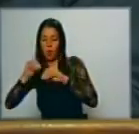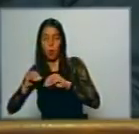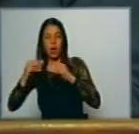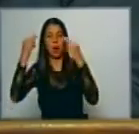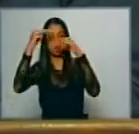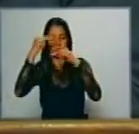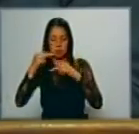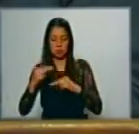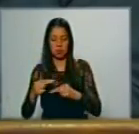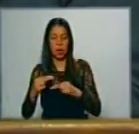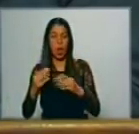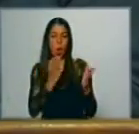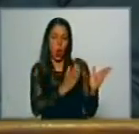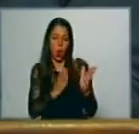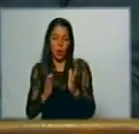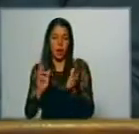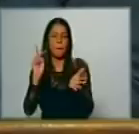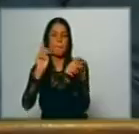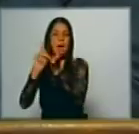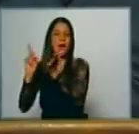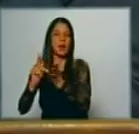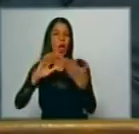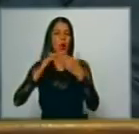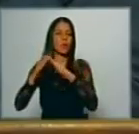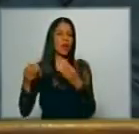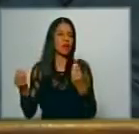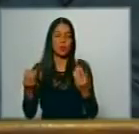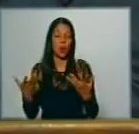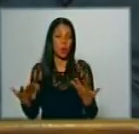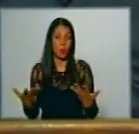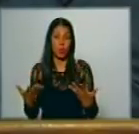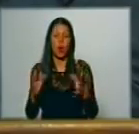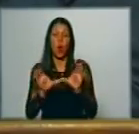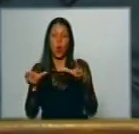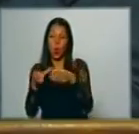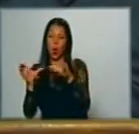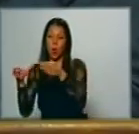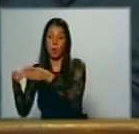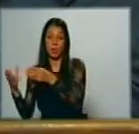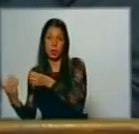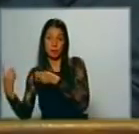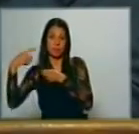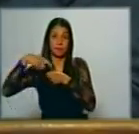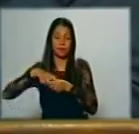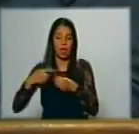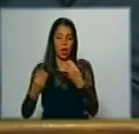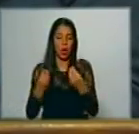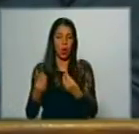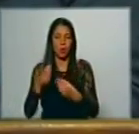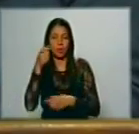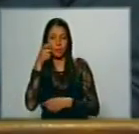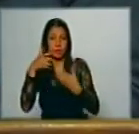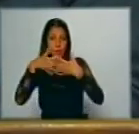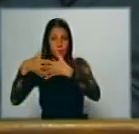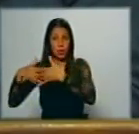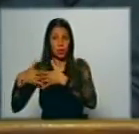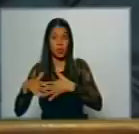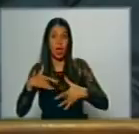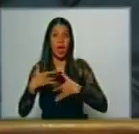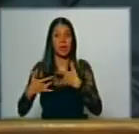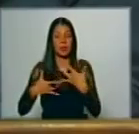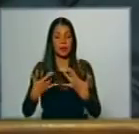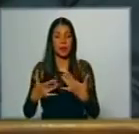organización, participación e integración de los comités locales de abastecimiento y producción en las actividades